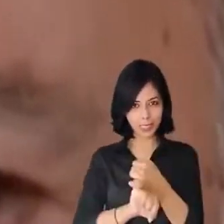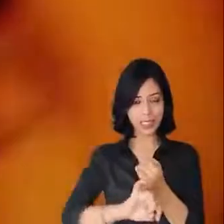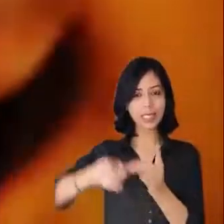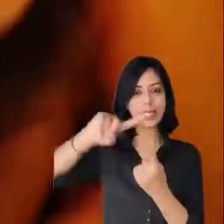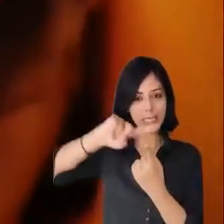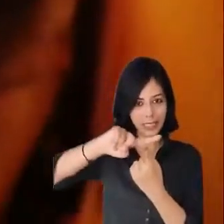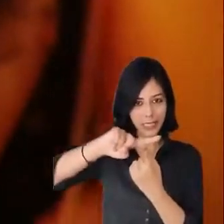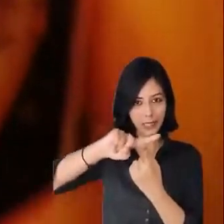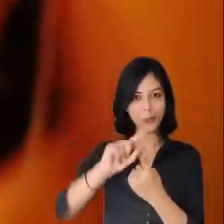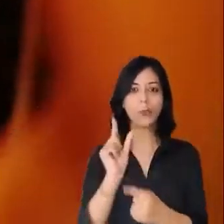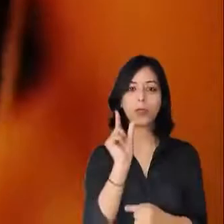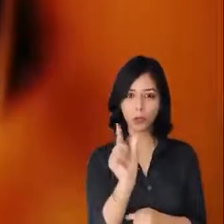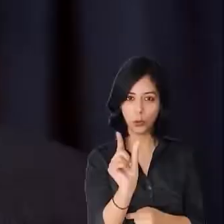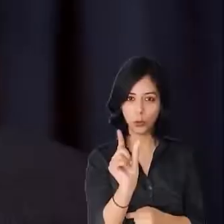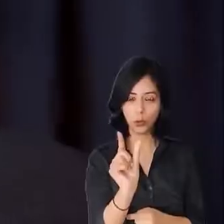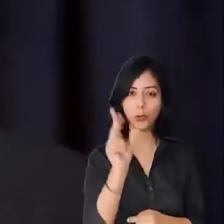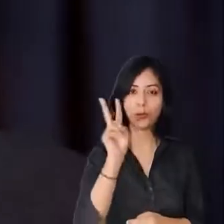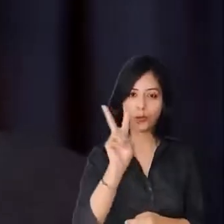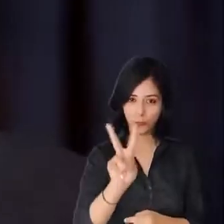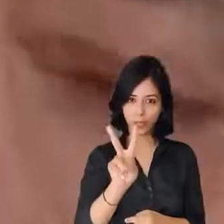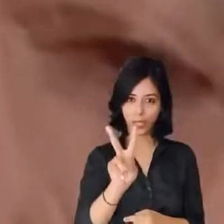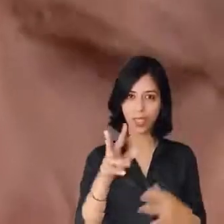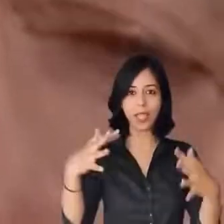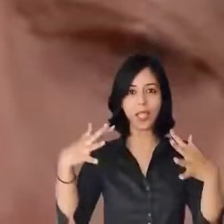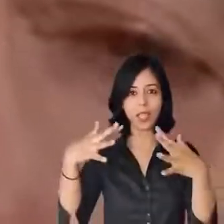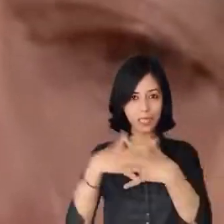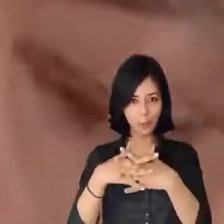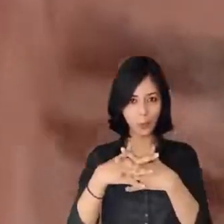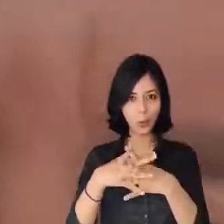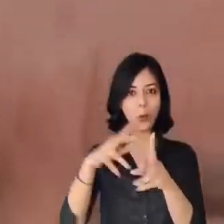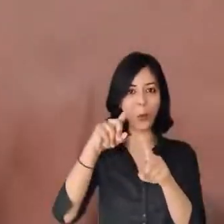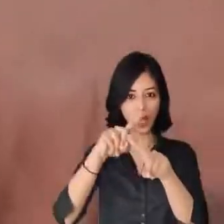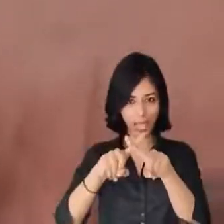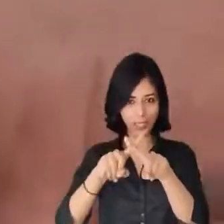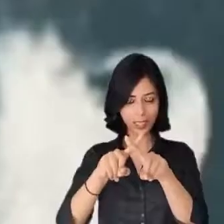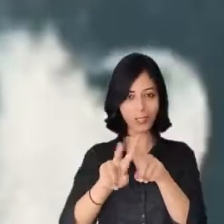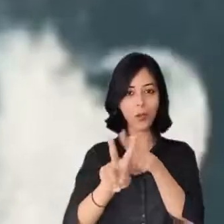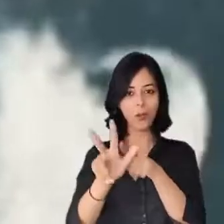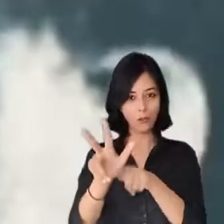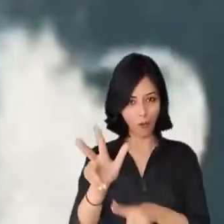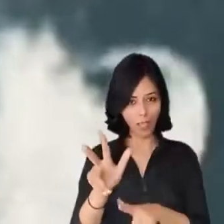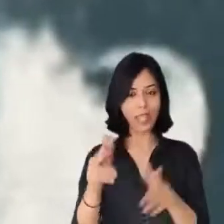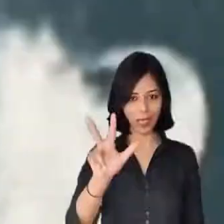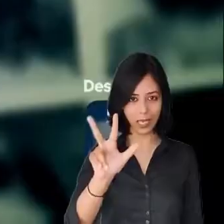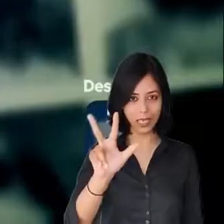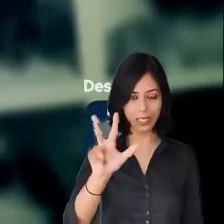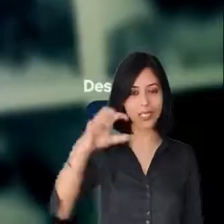crimen. Había sido Paxton. Me dije, perfecto.